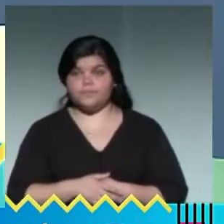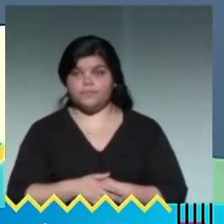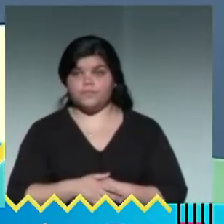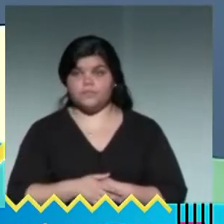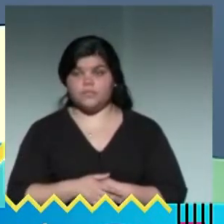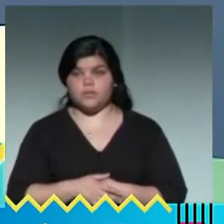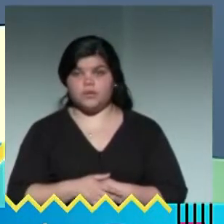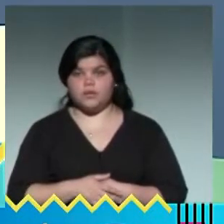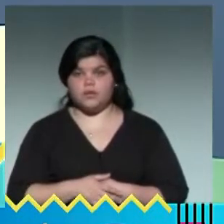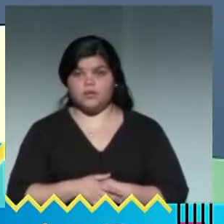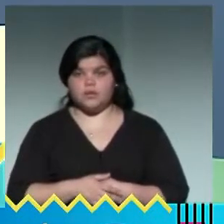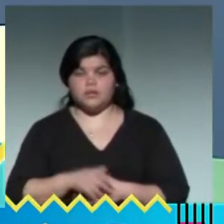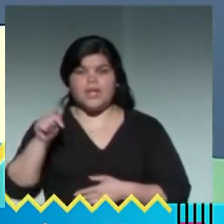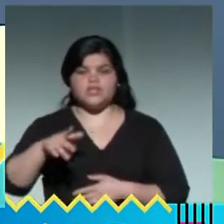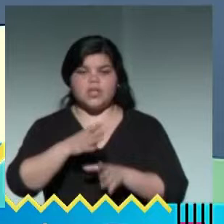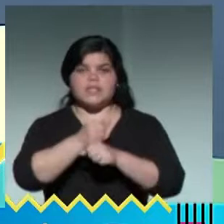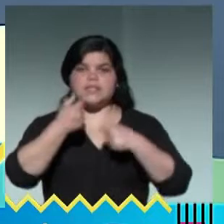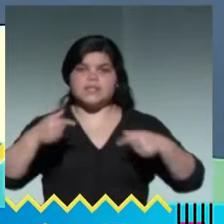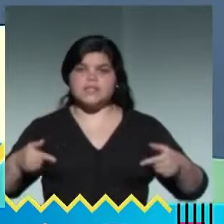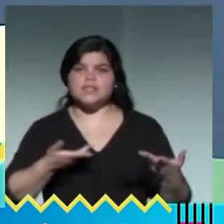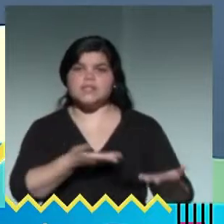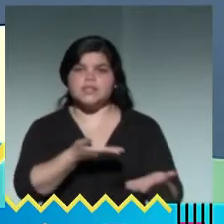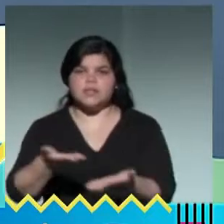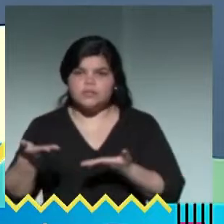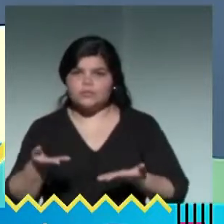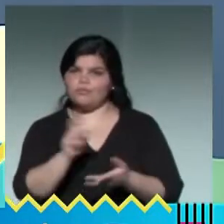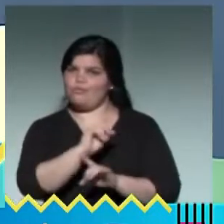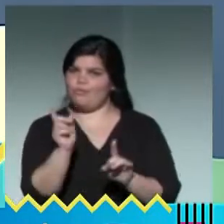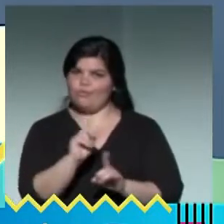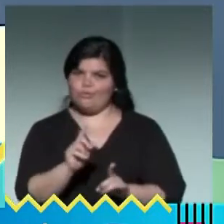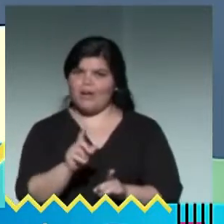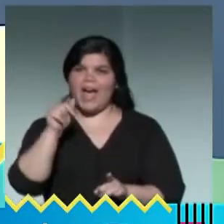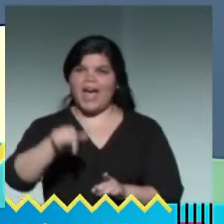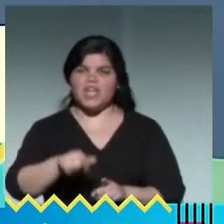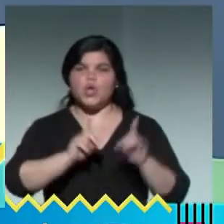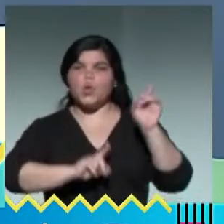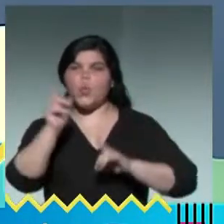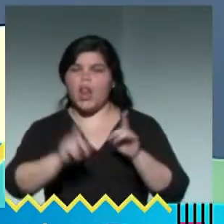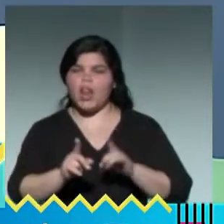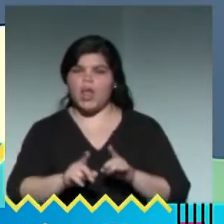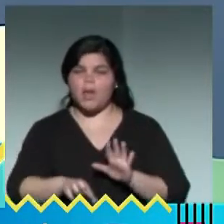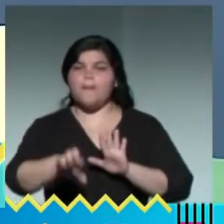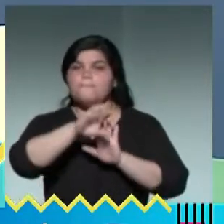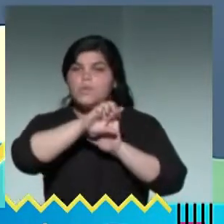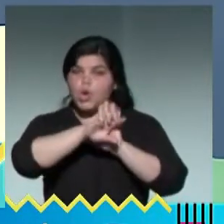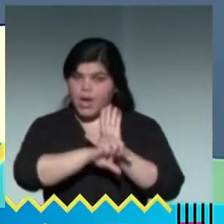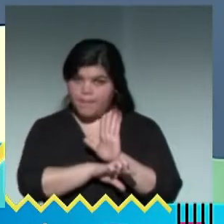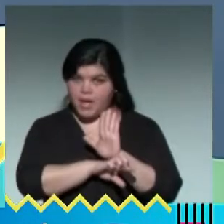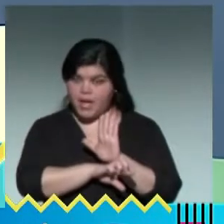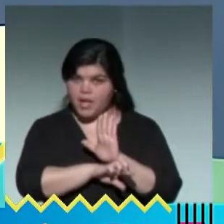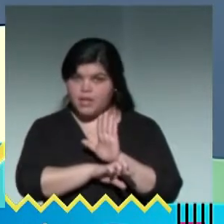no se trata de un servicio de transporte, sino que lo que se trata es de la utilización de una plataforma